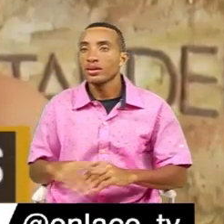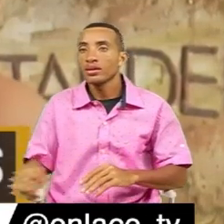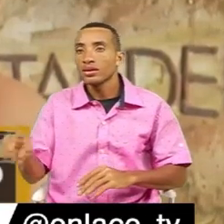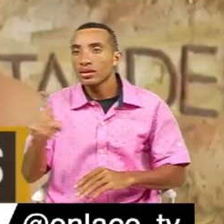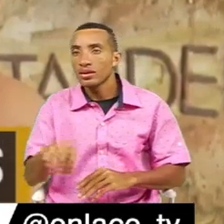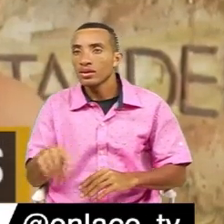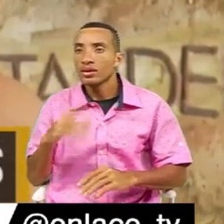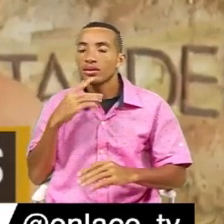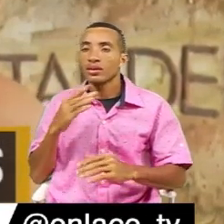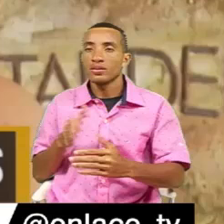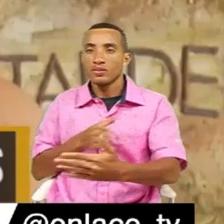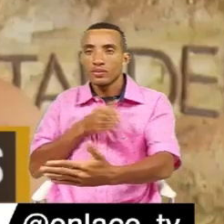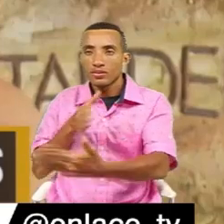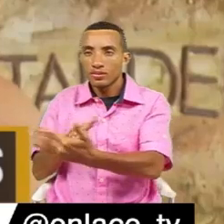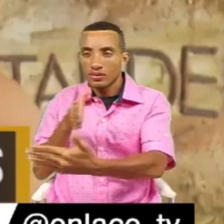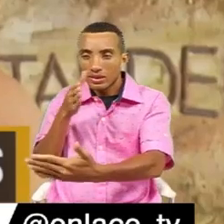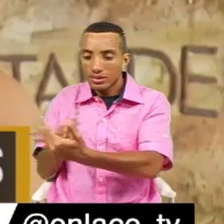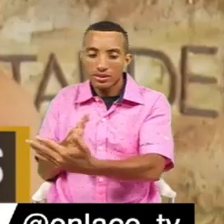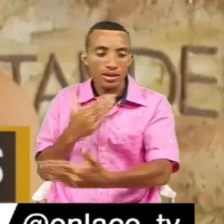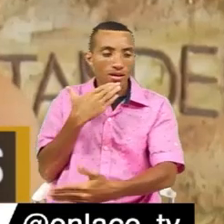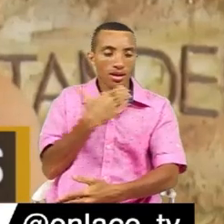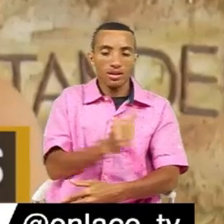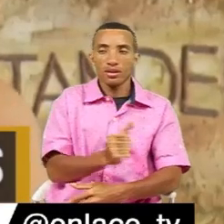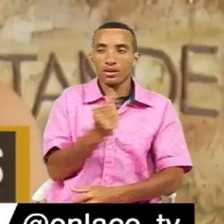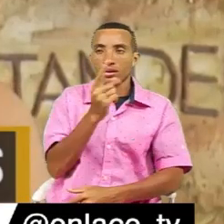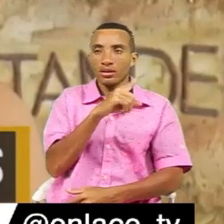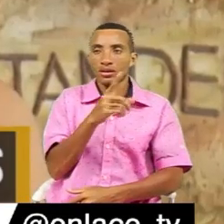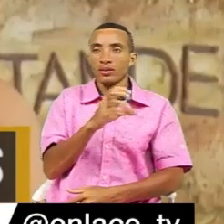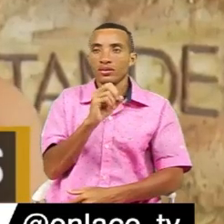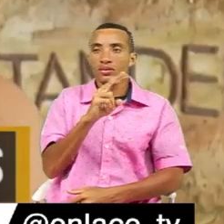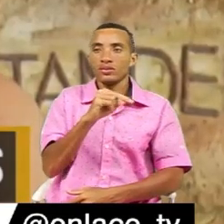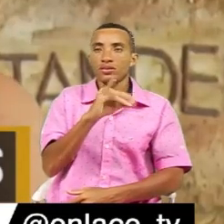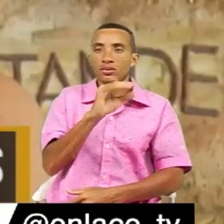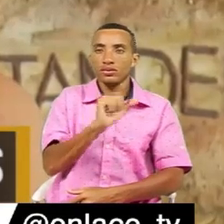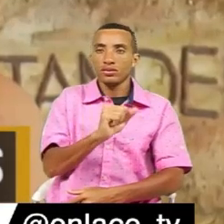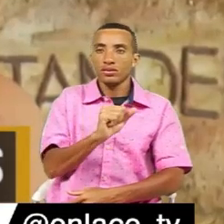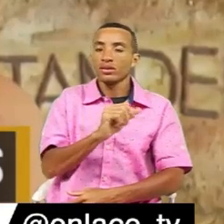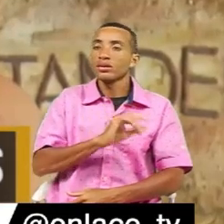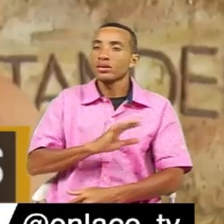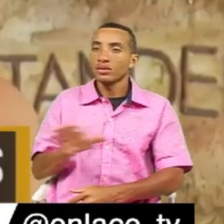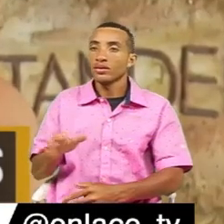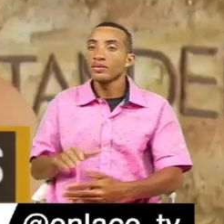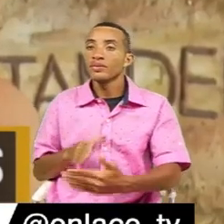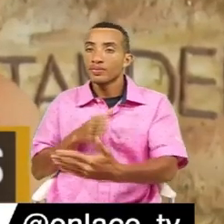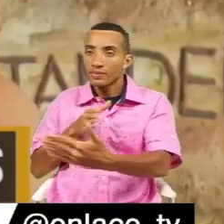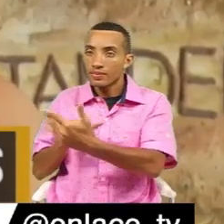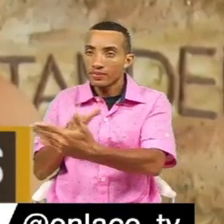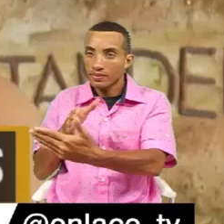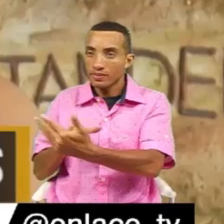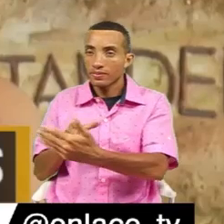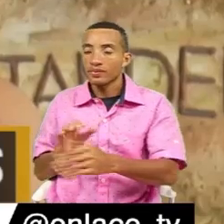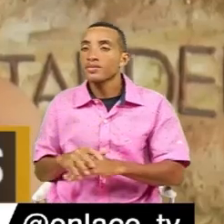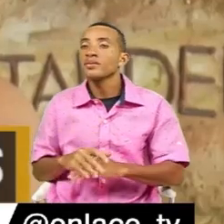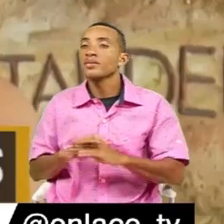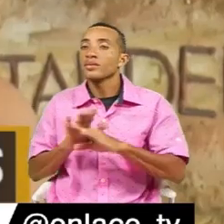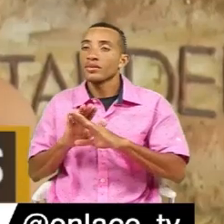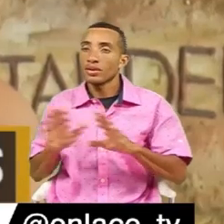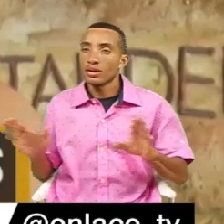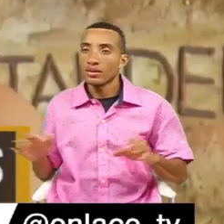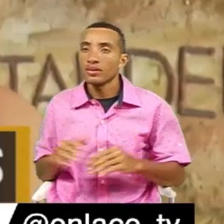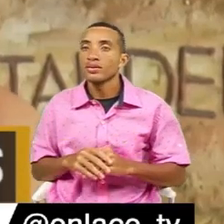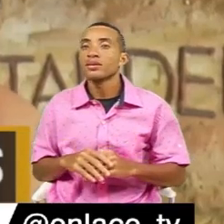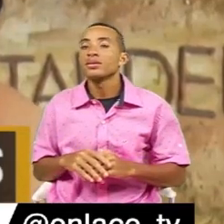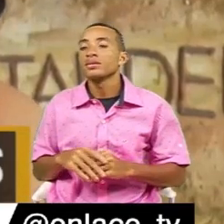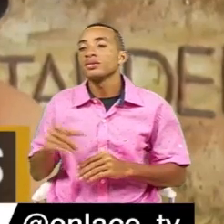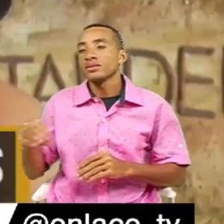a la demandante Sonia María Sánchez en un fallo de única instancia, en donde pues afortunadamente el fallo salió a